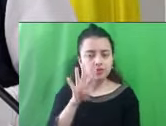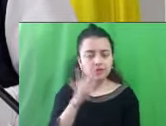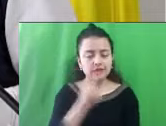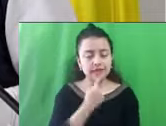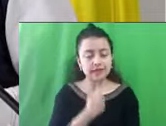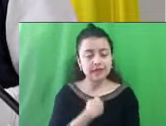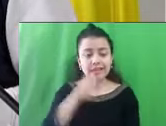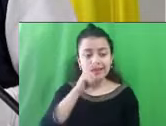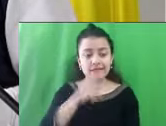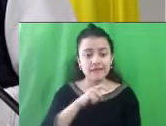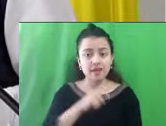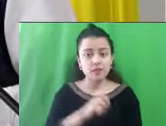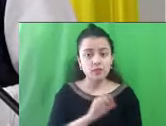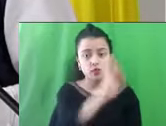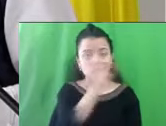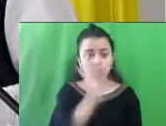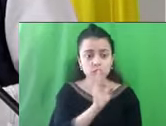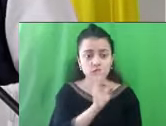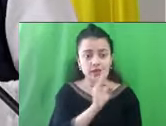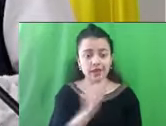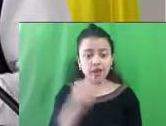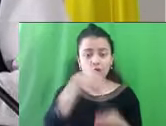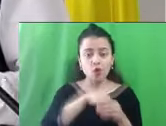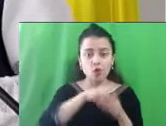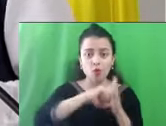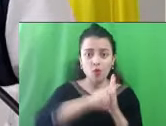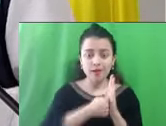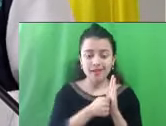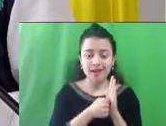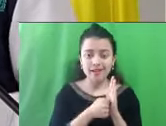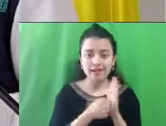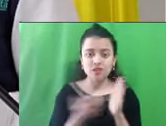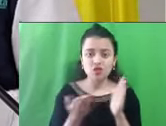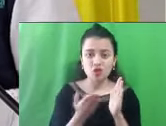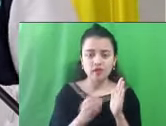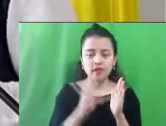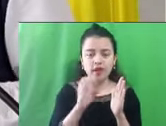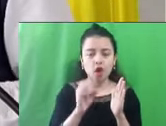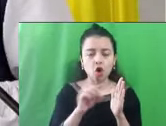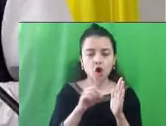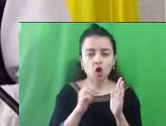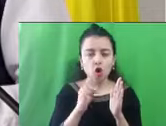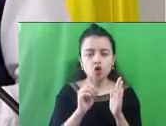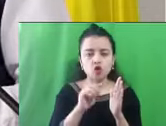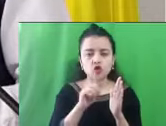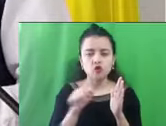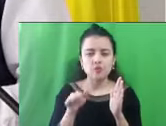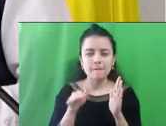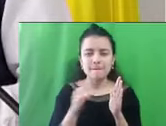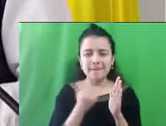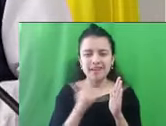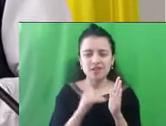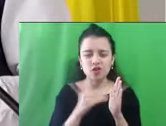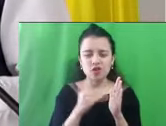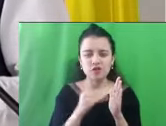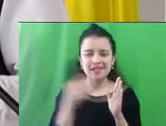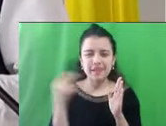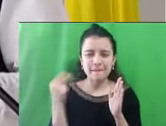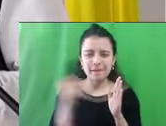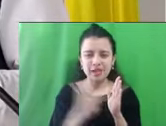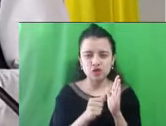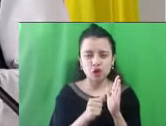llevarlo a costos medios de inversión. Es decir, que lo que recaudamos, de lo que facturamos, debemos de llevar un